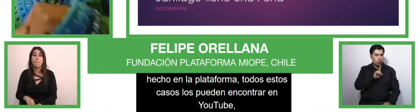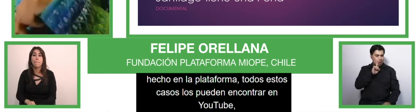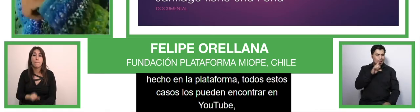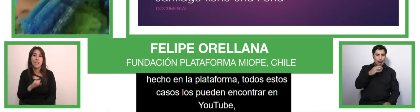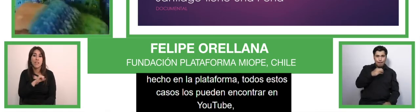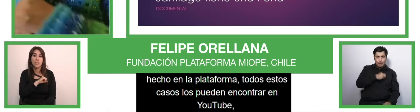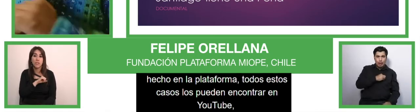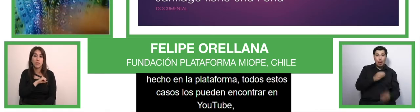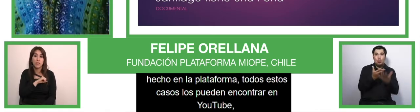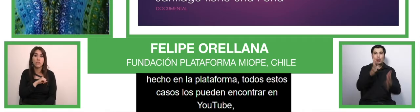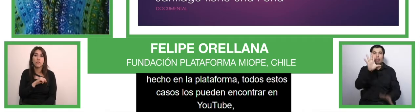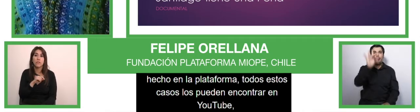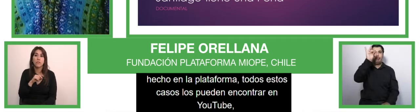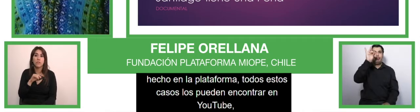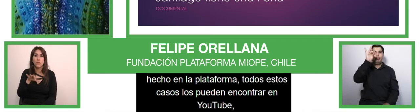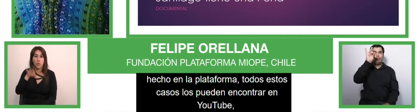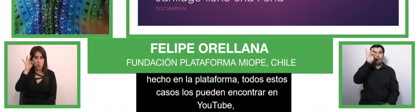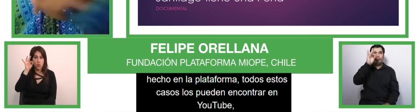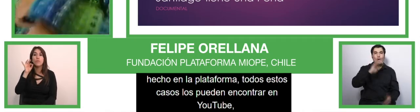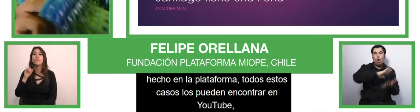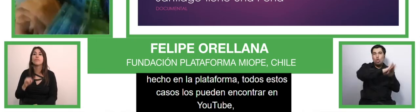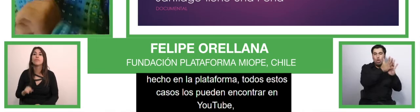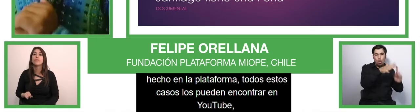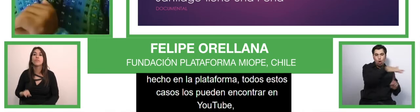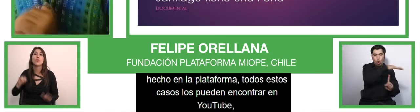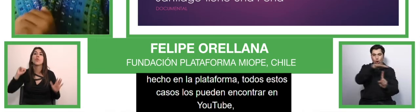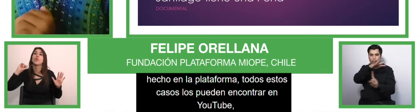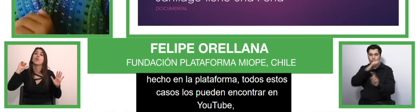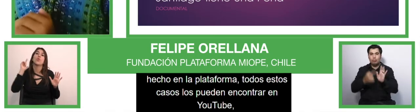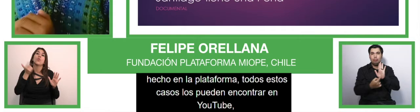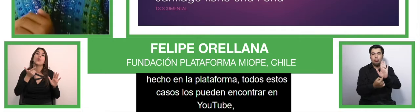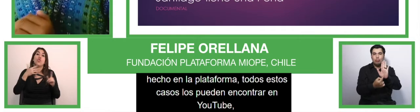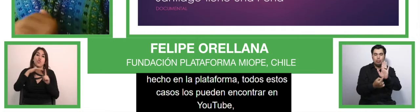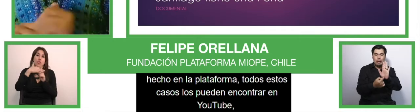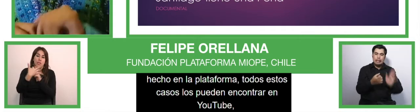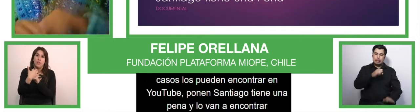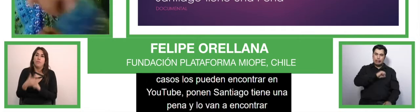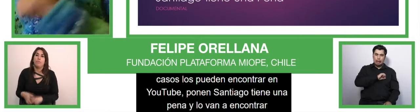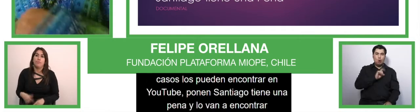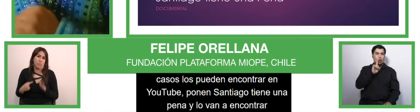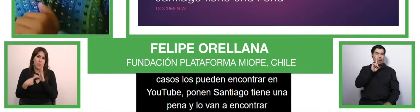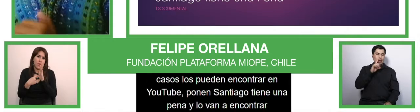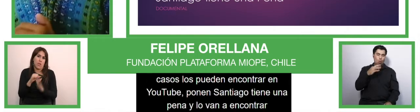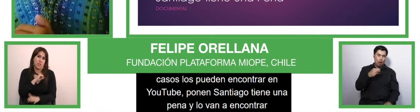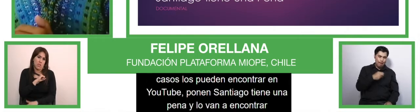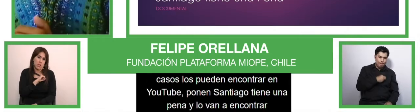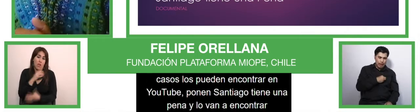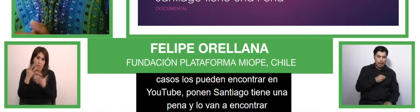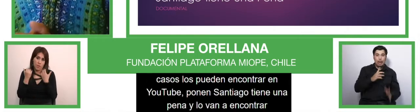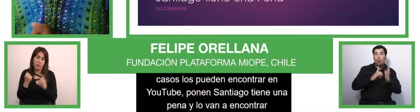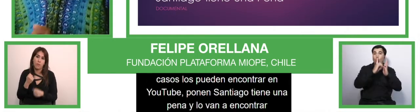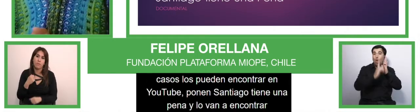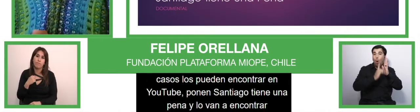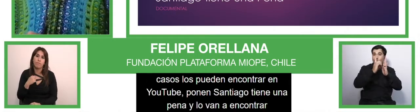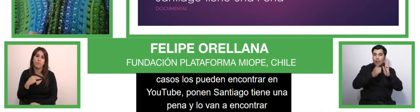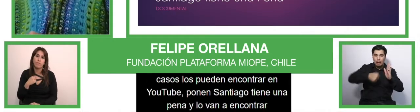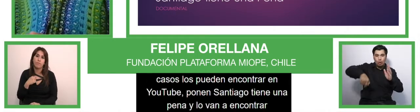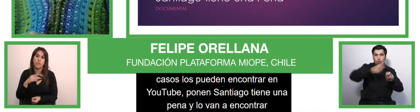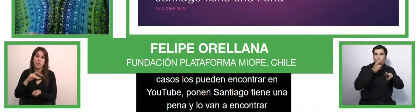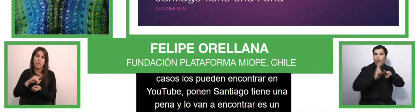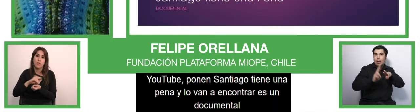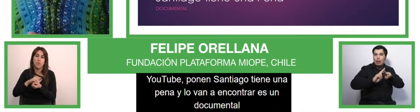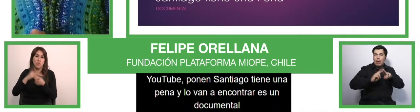Y así con todos los casos que vamos a ir presentando, ¿vale? Santiago tiene una pena es un documental que nosotros creamos en el